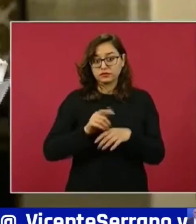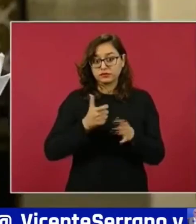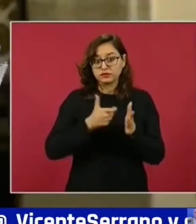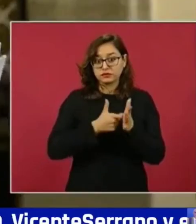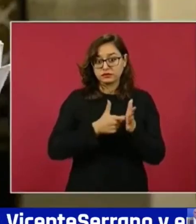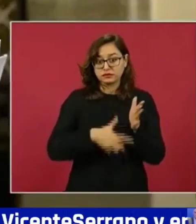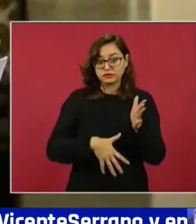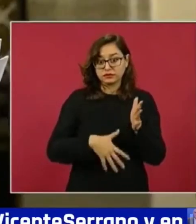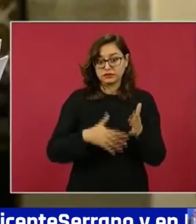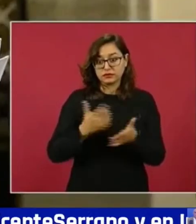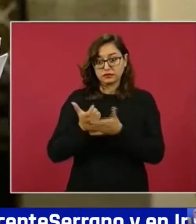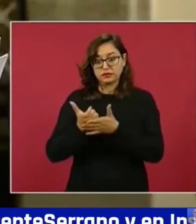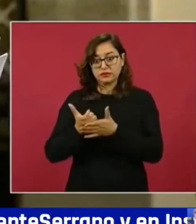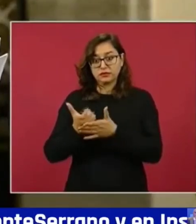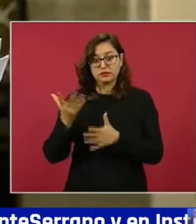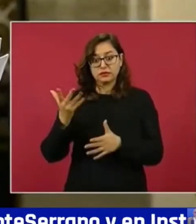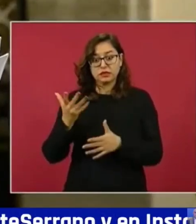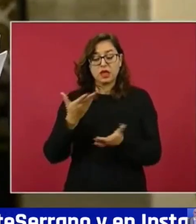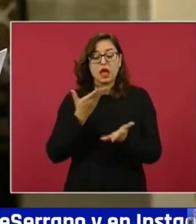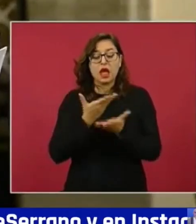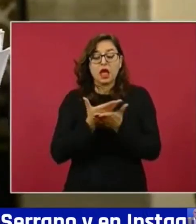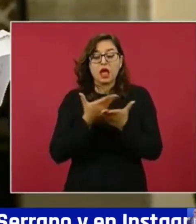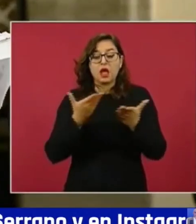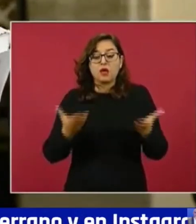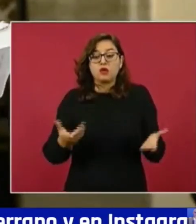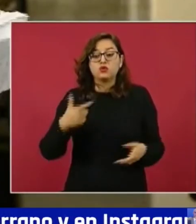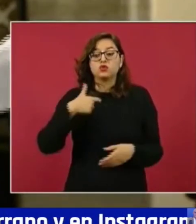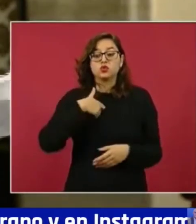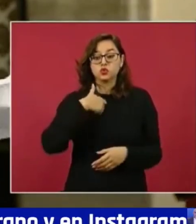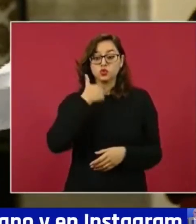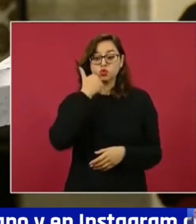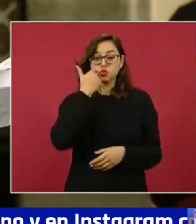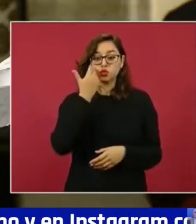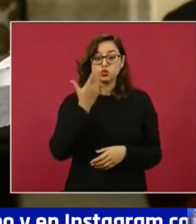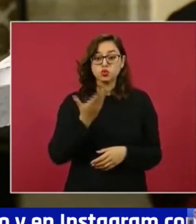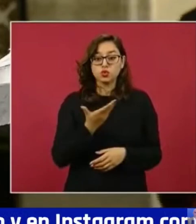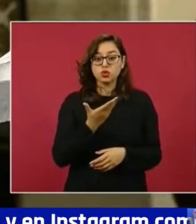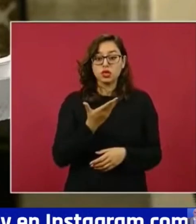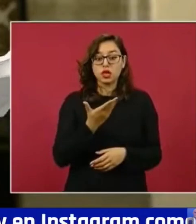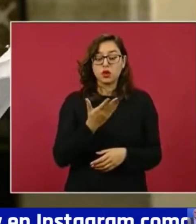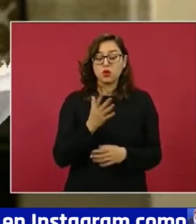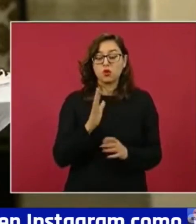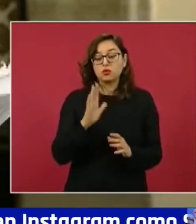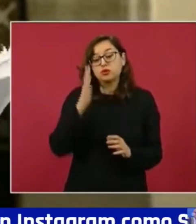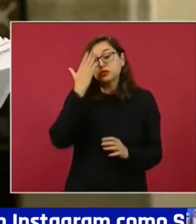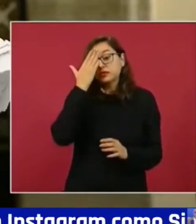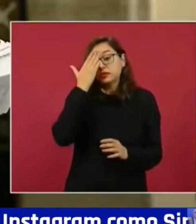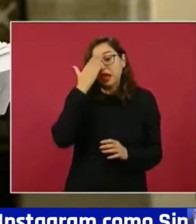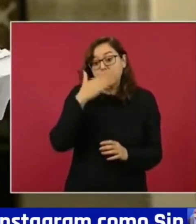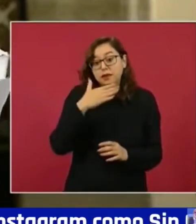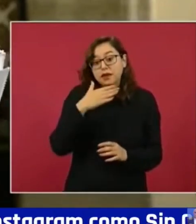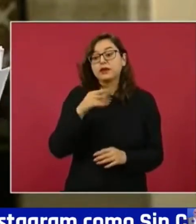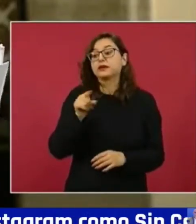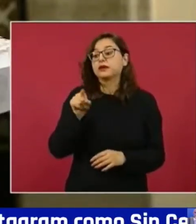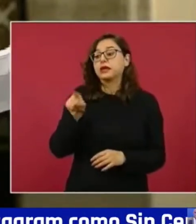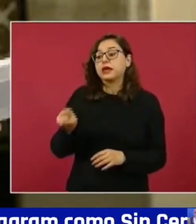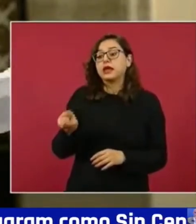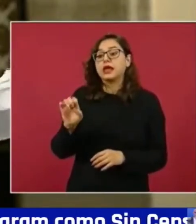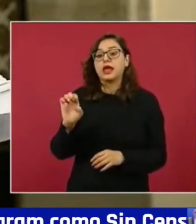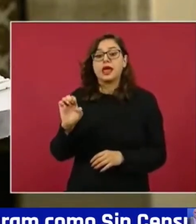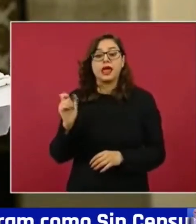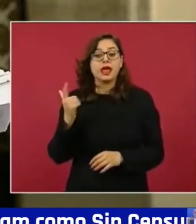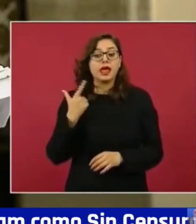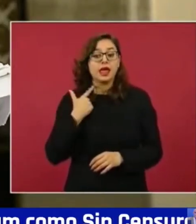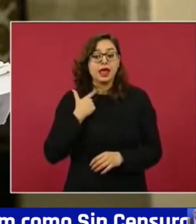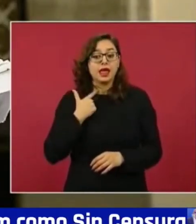¿no habrá un conflicto de intereses de este expresidente al ser socio que hace